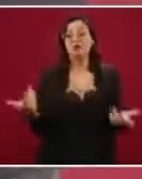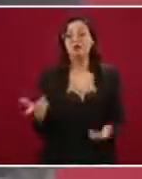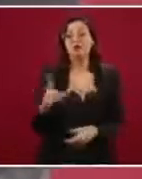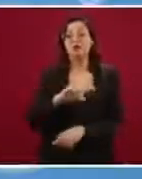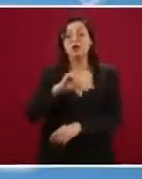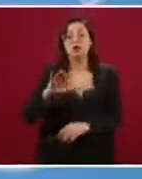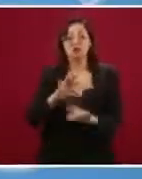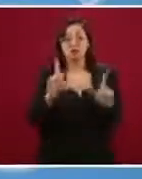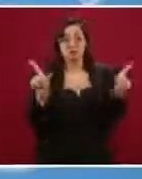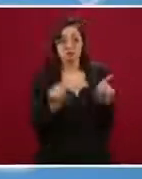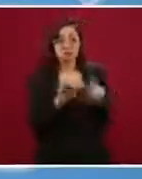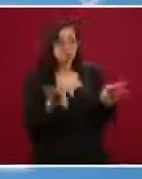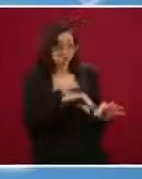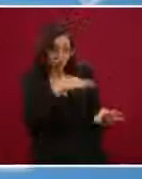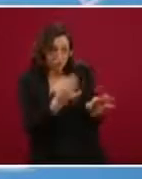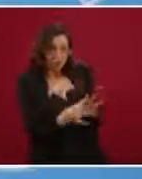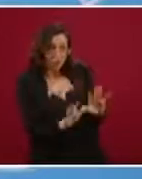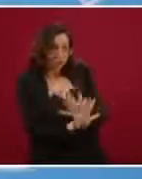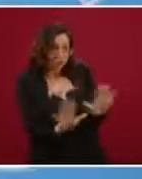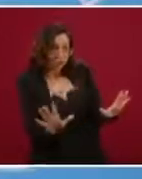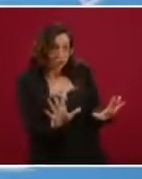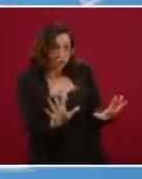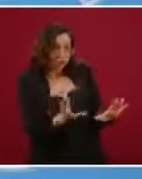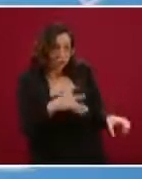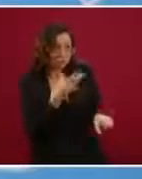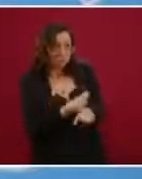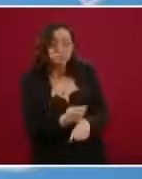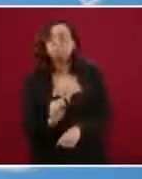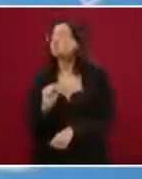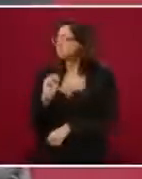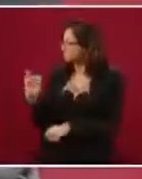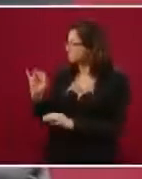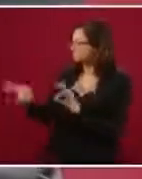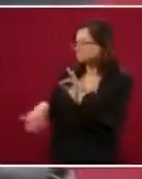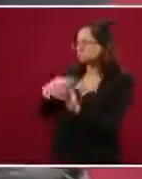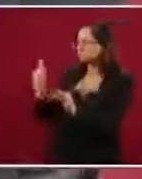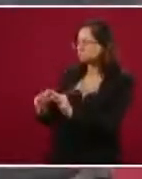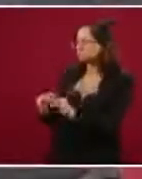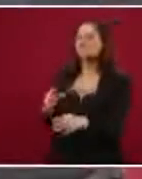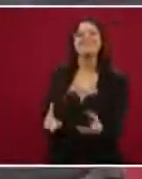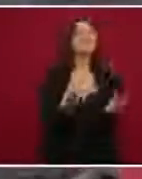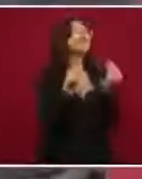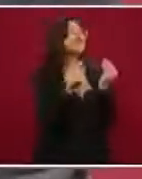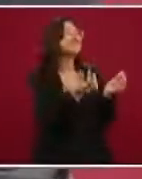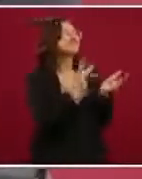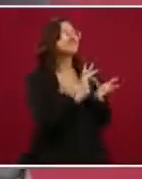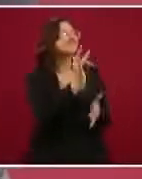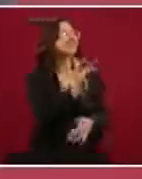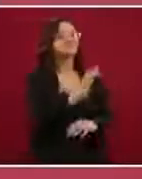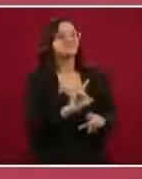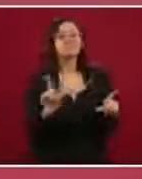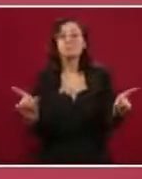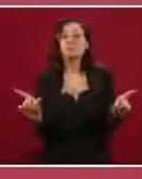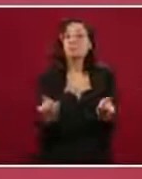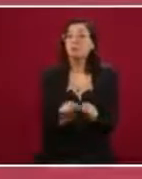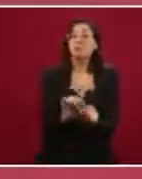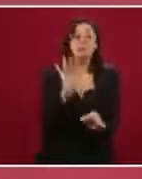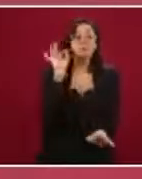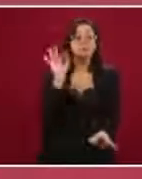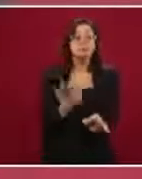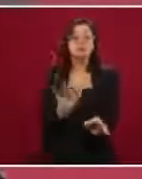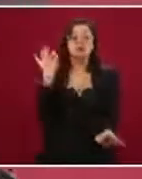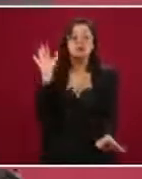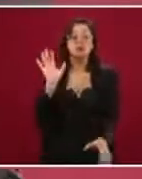decía, ¿es todo, licenciado? Sí, es todo. Muchas gracias.